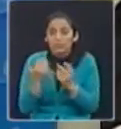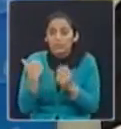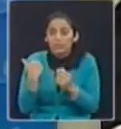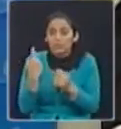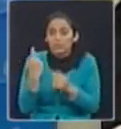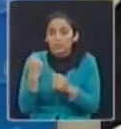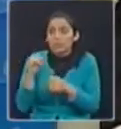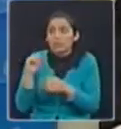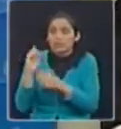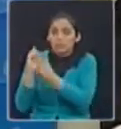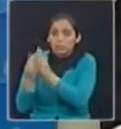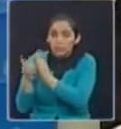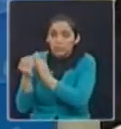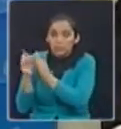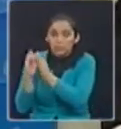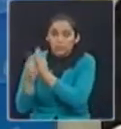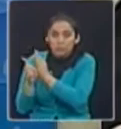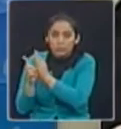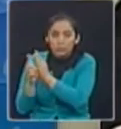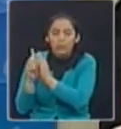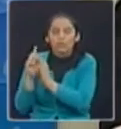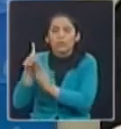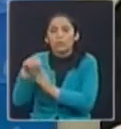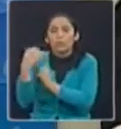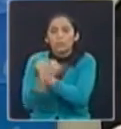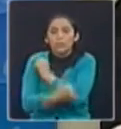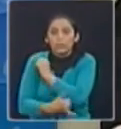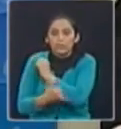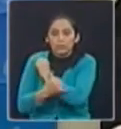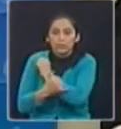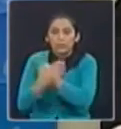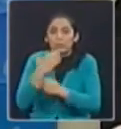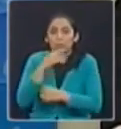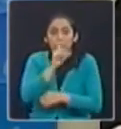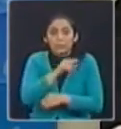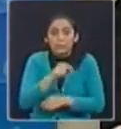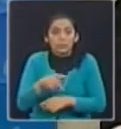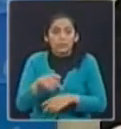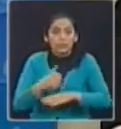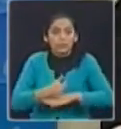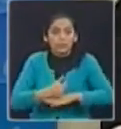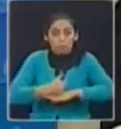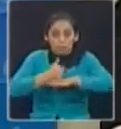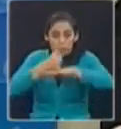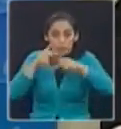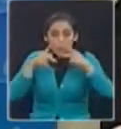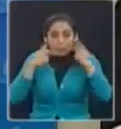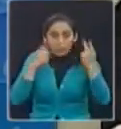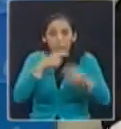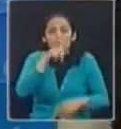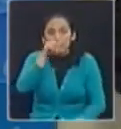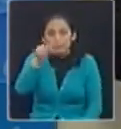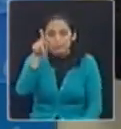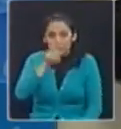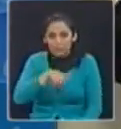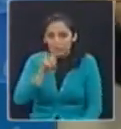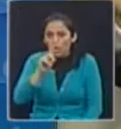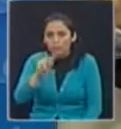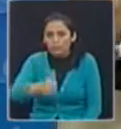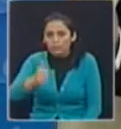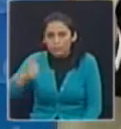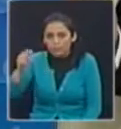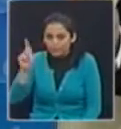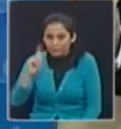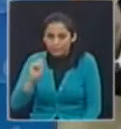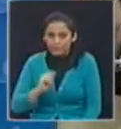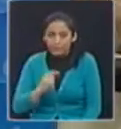es diferente. Nuevamente, y ahora pasa lo peor. Resulta que en este procedimiento se incorpora una